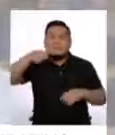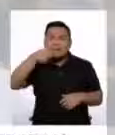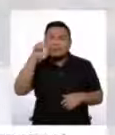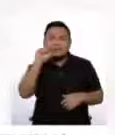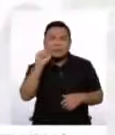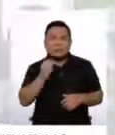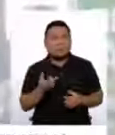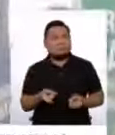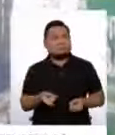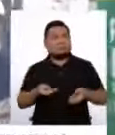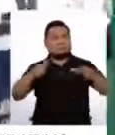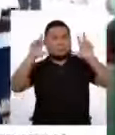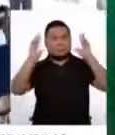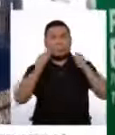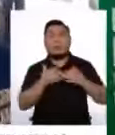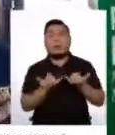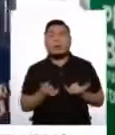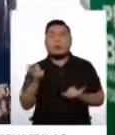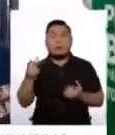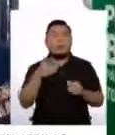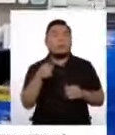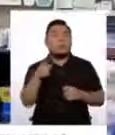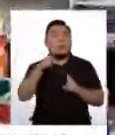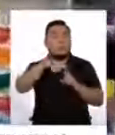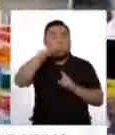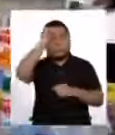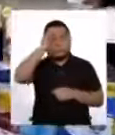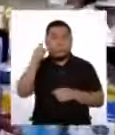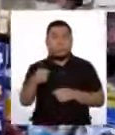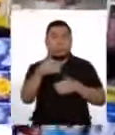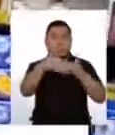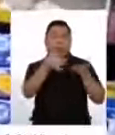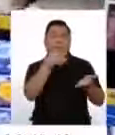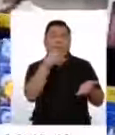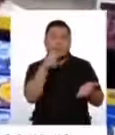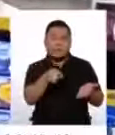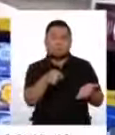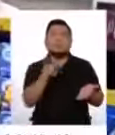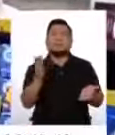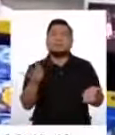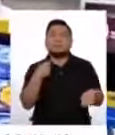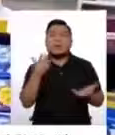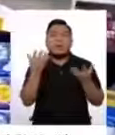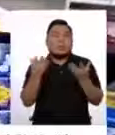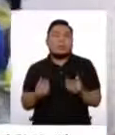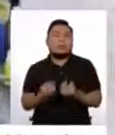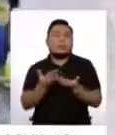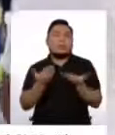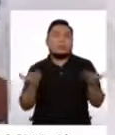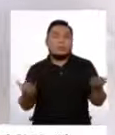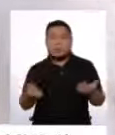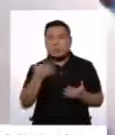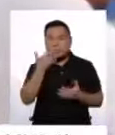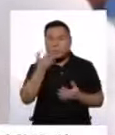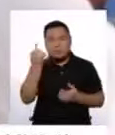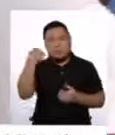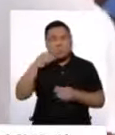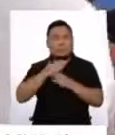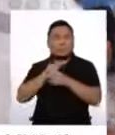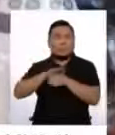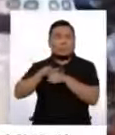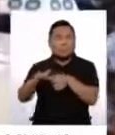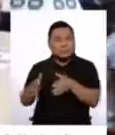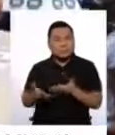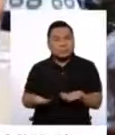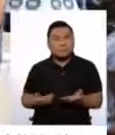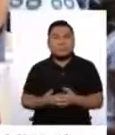soles. En Tumbes se constató que cadenas de farmacias se encuentran desabastecidas de productos para tratamiento y prevención de COVID